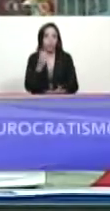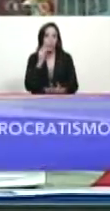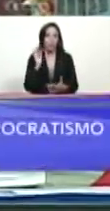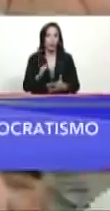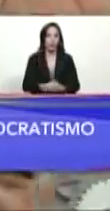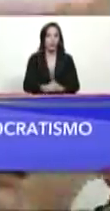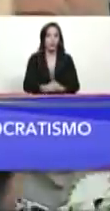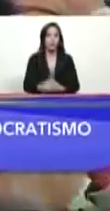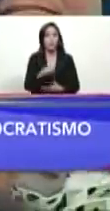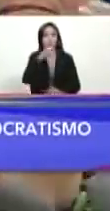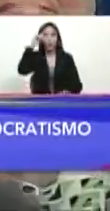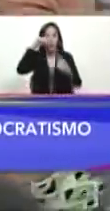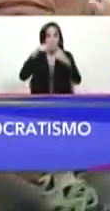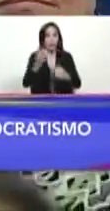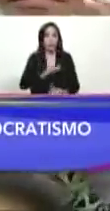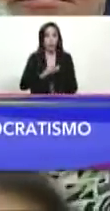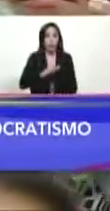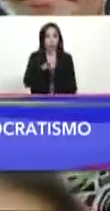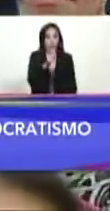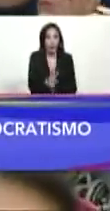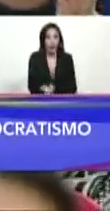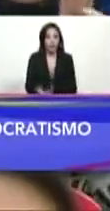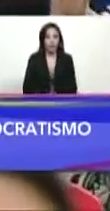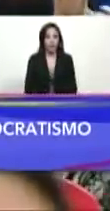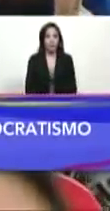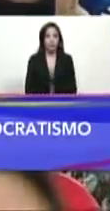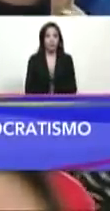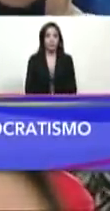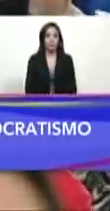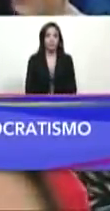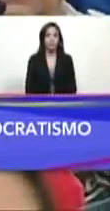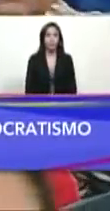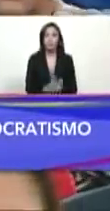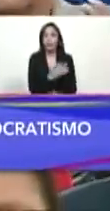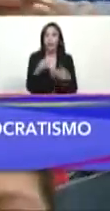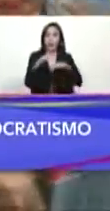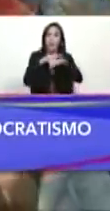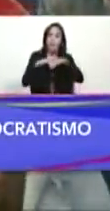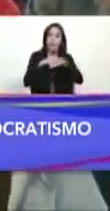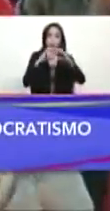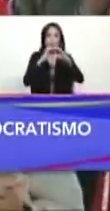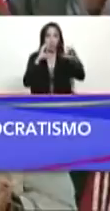Esa tarea es de los alcaldes, las alcaldesas, el ministro del transporte.